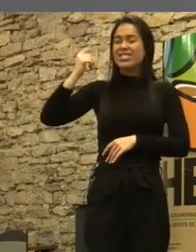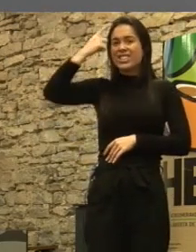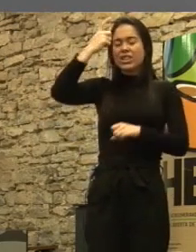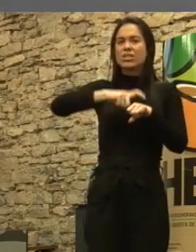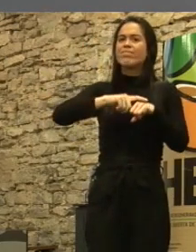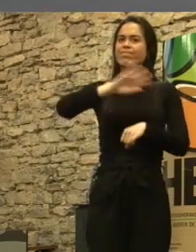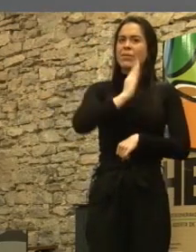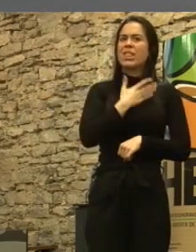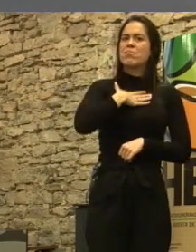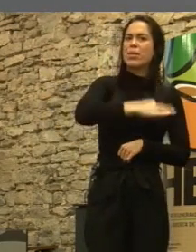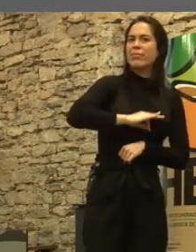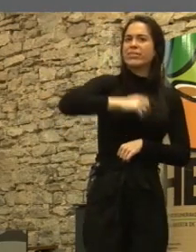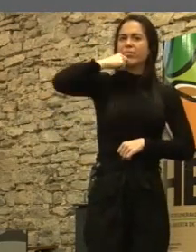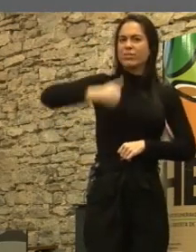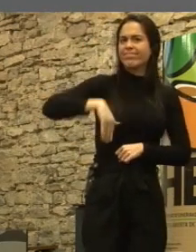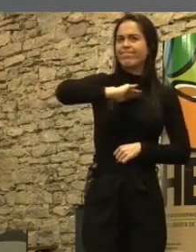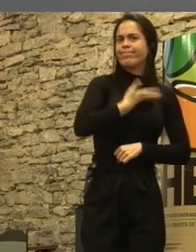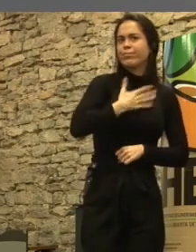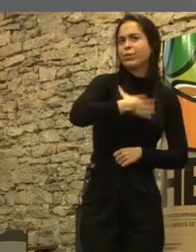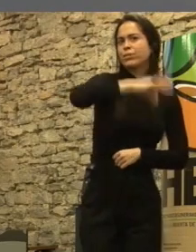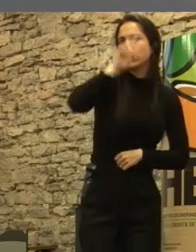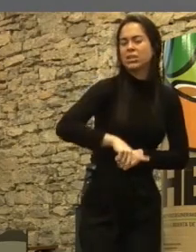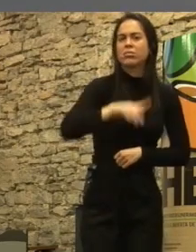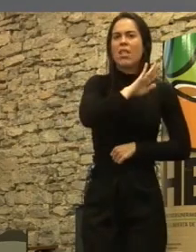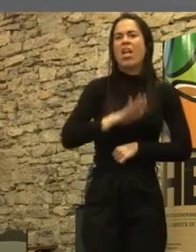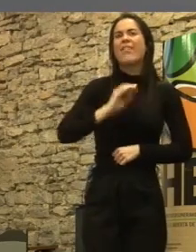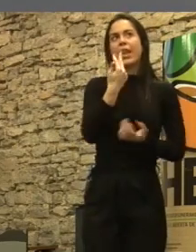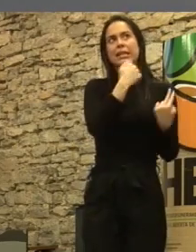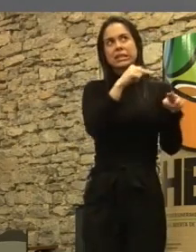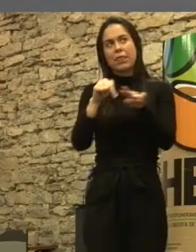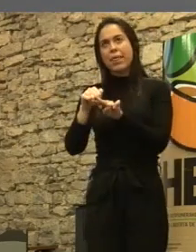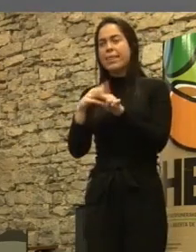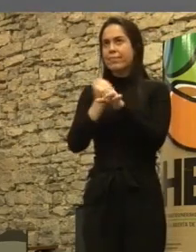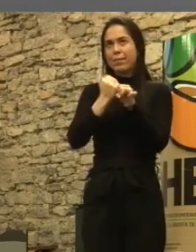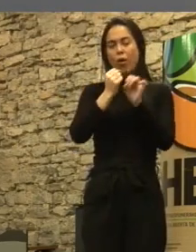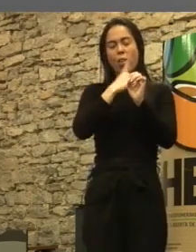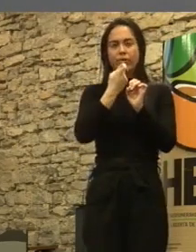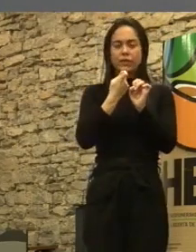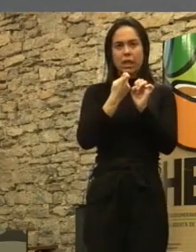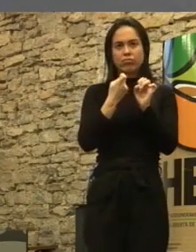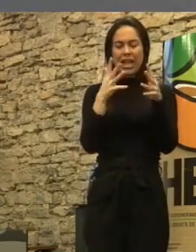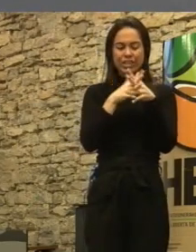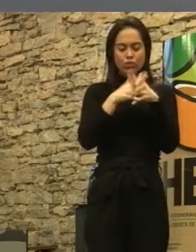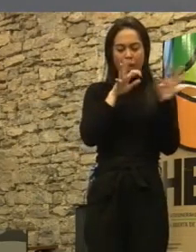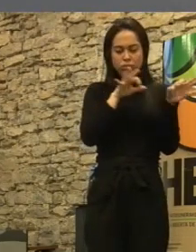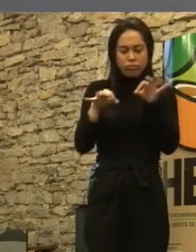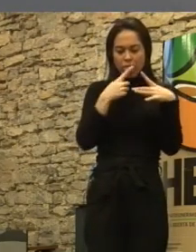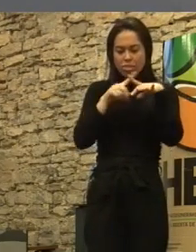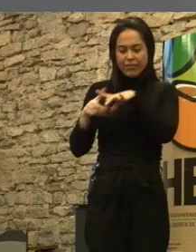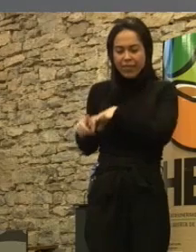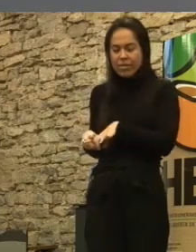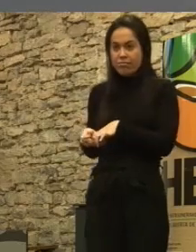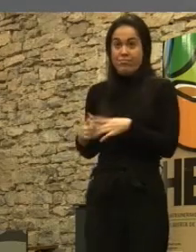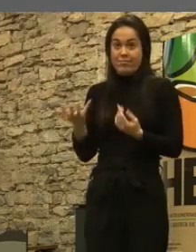brutales. Y claro, tienes que reorganizar el trabajo en la residencia para que la persona mayor pueda estar sin sujeciones. Son